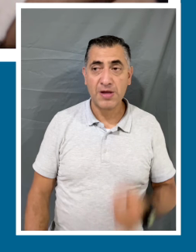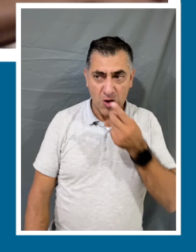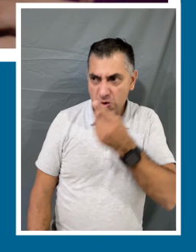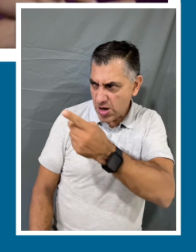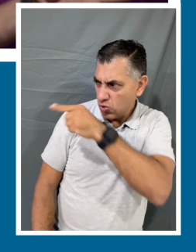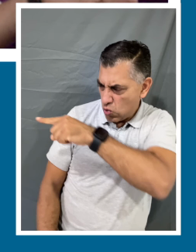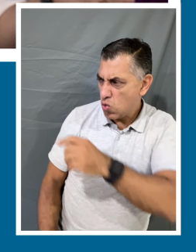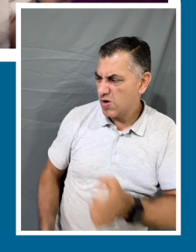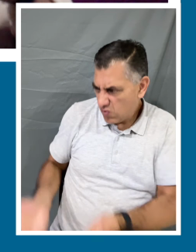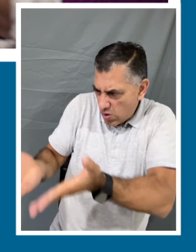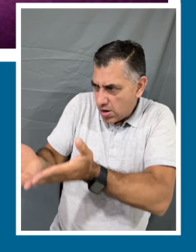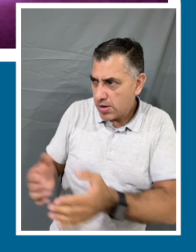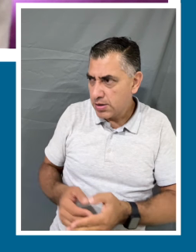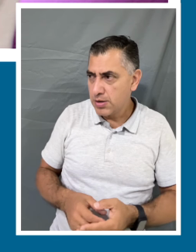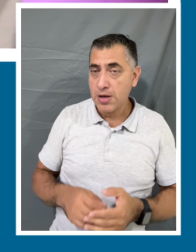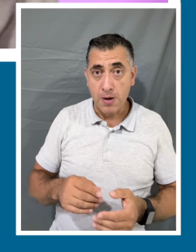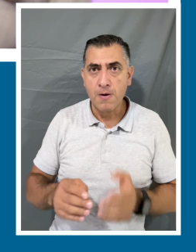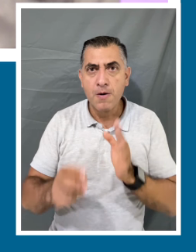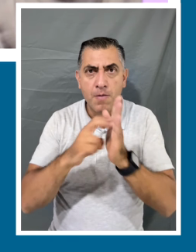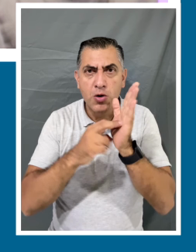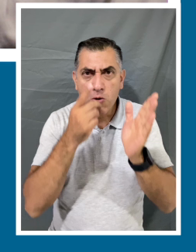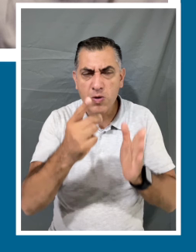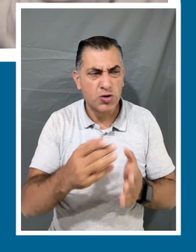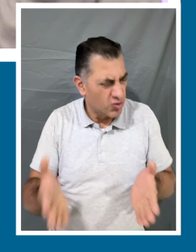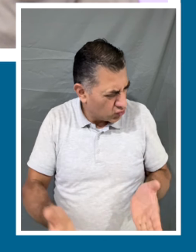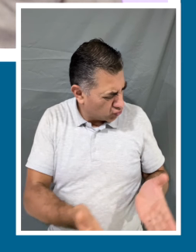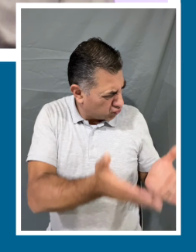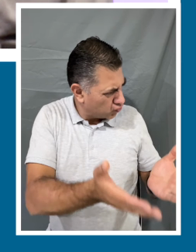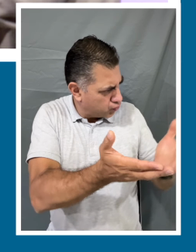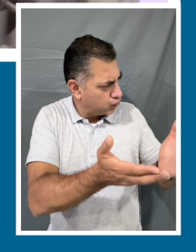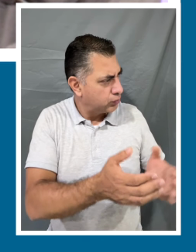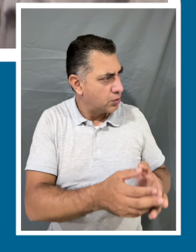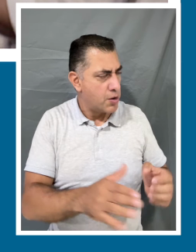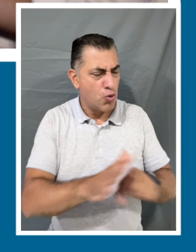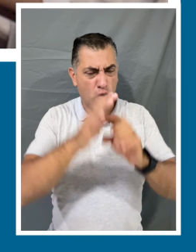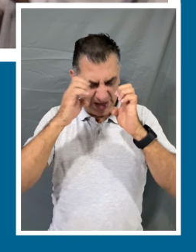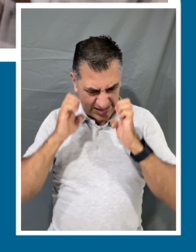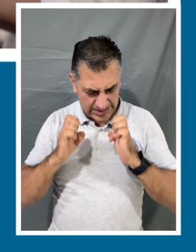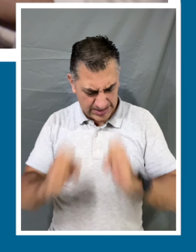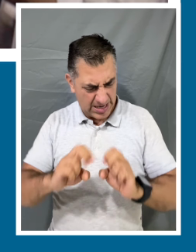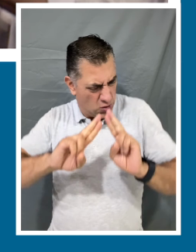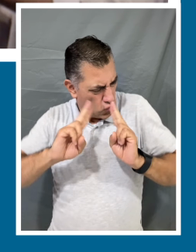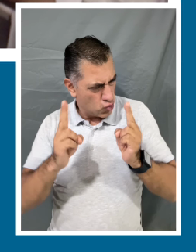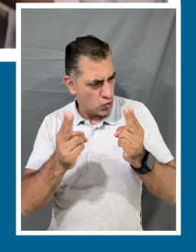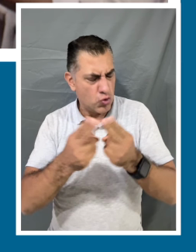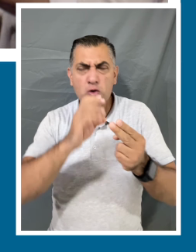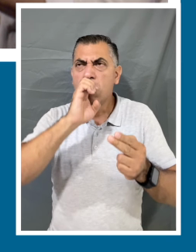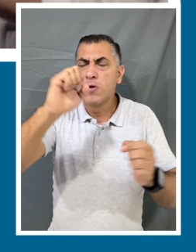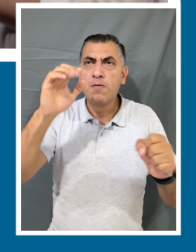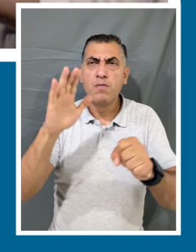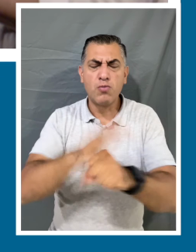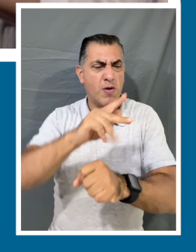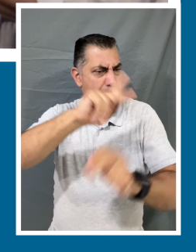Esfuérzate tú también así empieza el versículo con esta palabra esfuércense por mantener la unidad del espíritu mediante